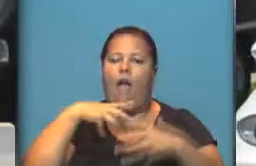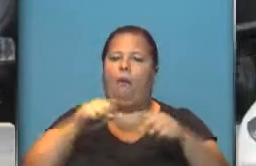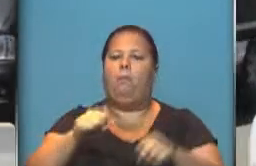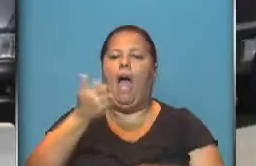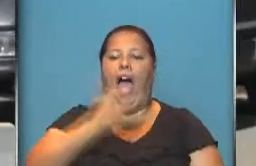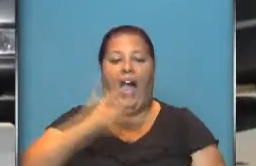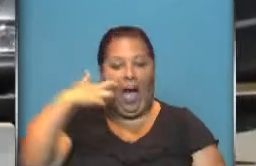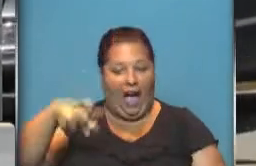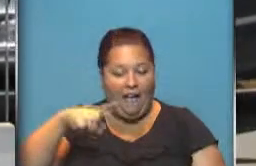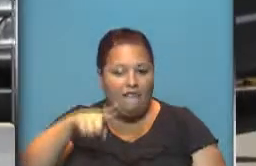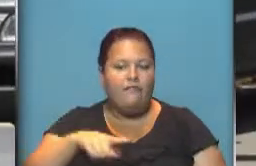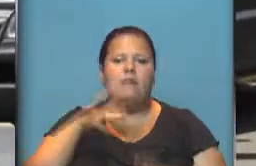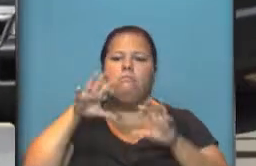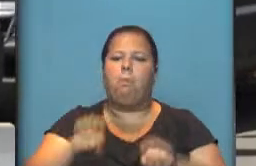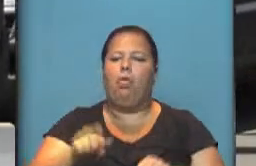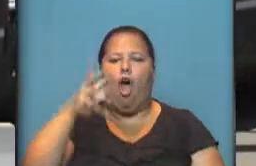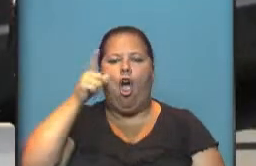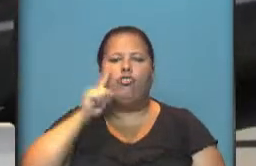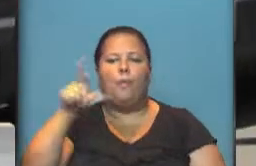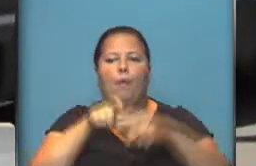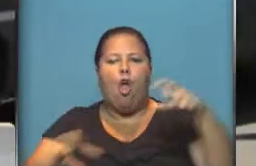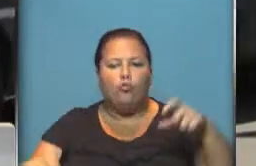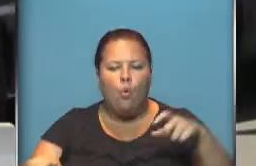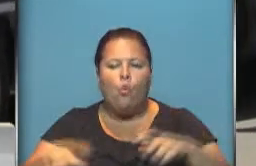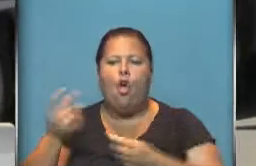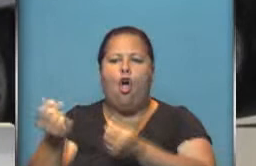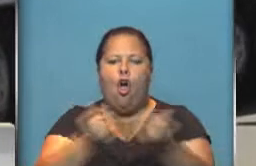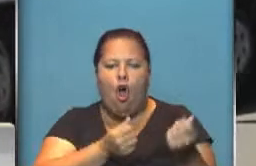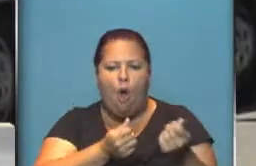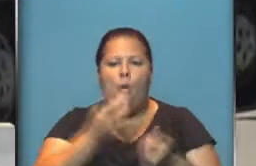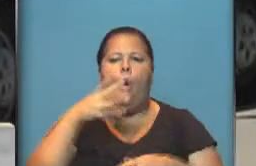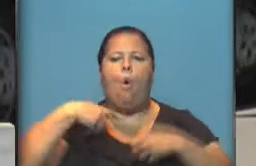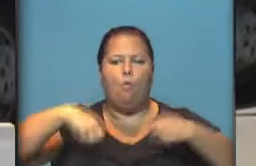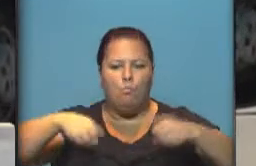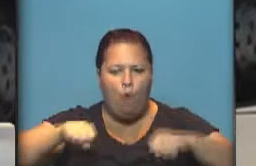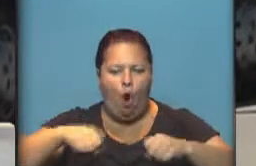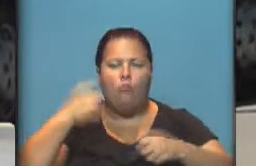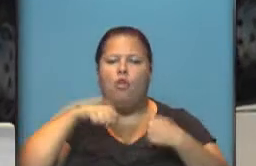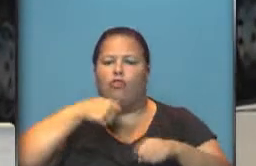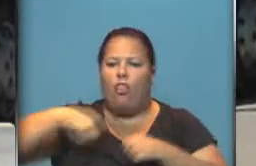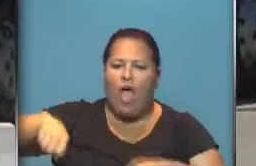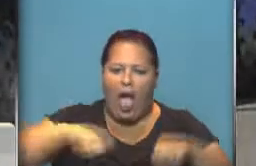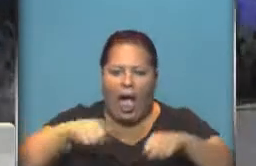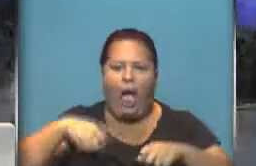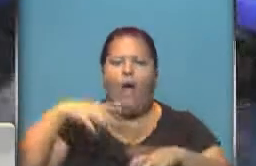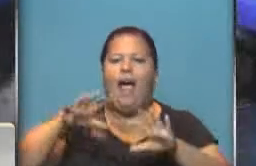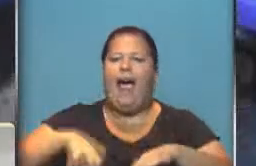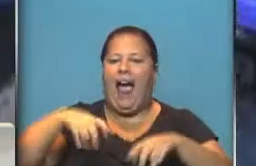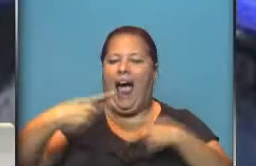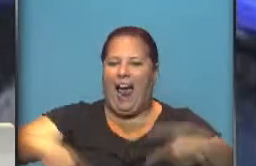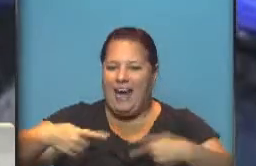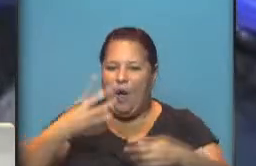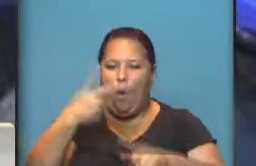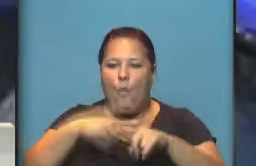Administración Federal de Ingresos Públicos detectó a 8.000 monotributistas que compraron cuatriciclos, motos de agua y areneros 4x4